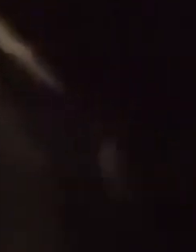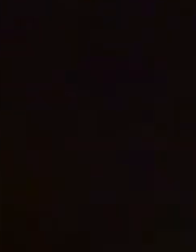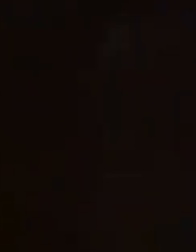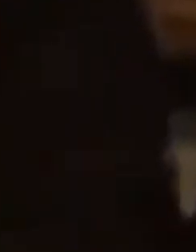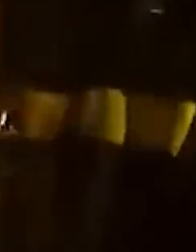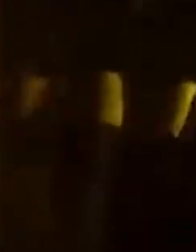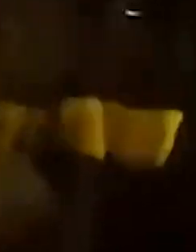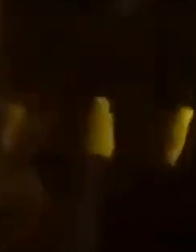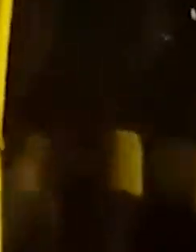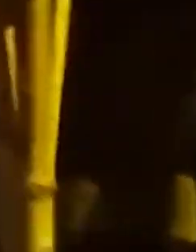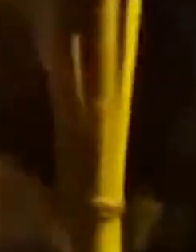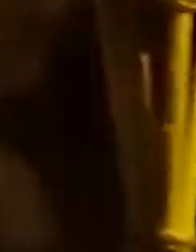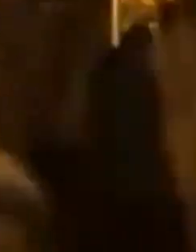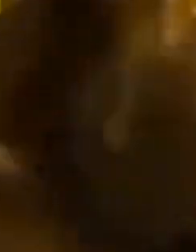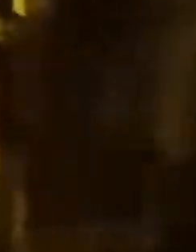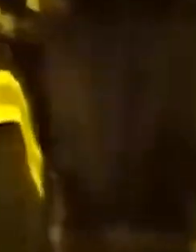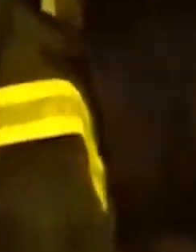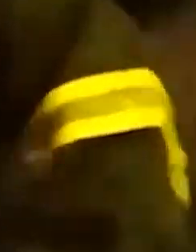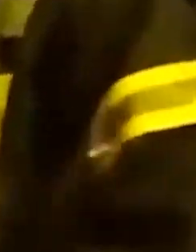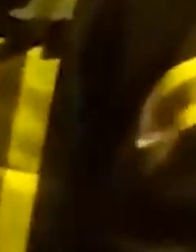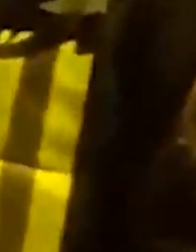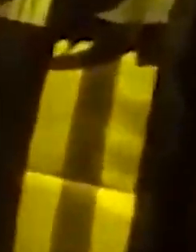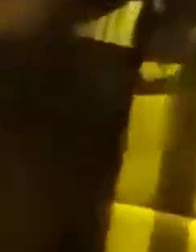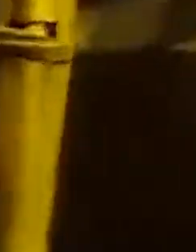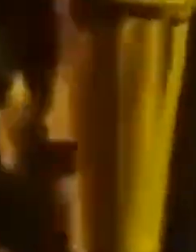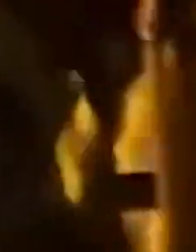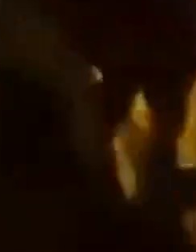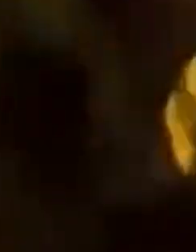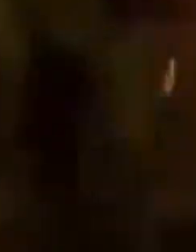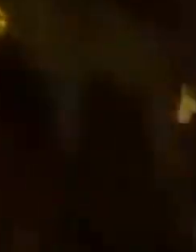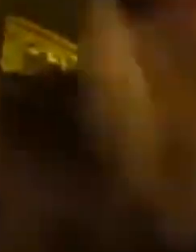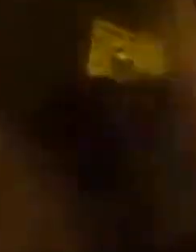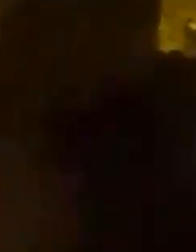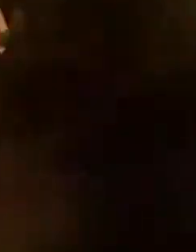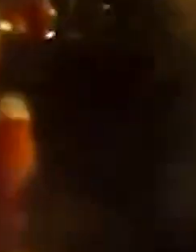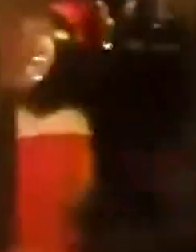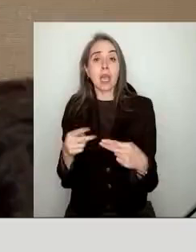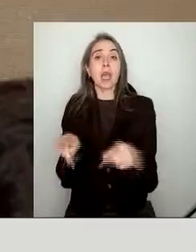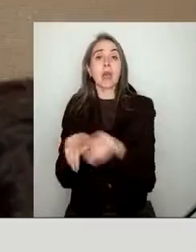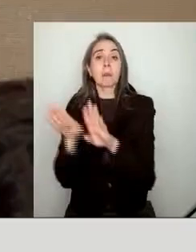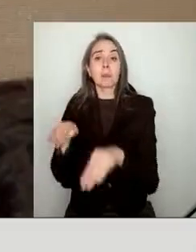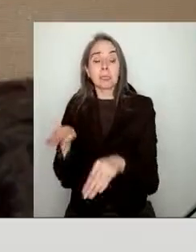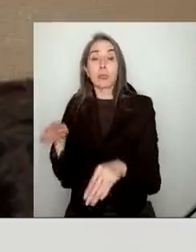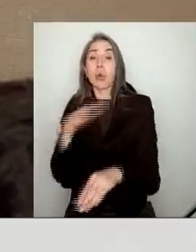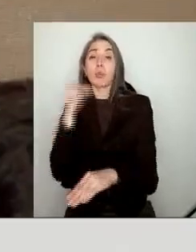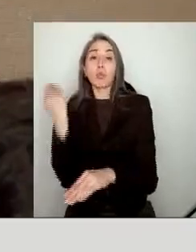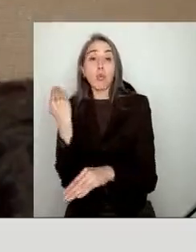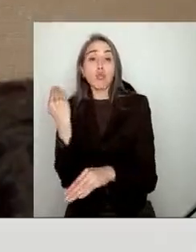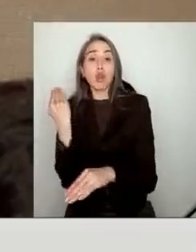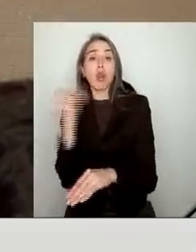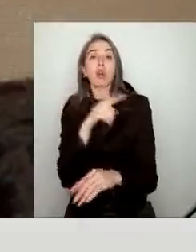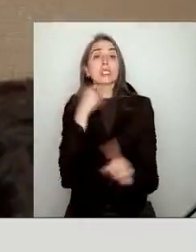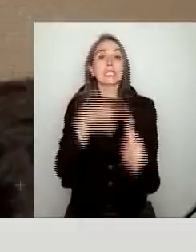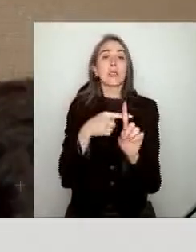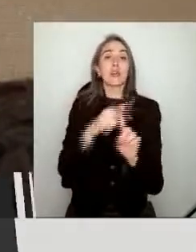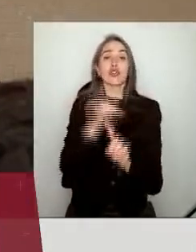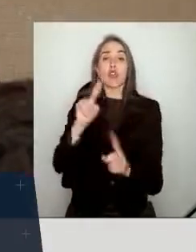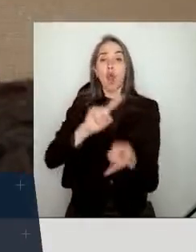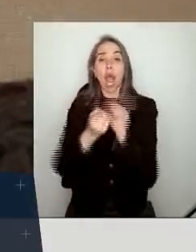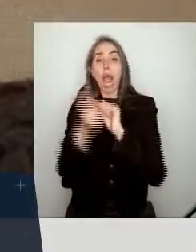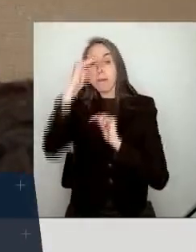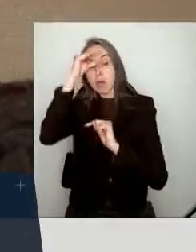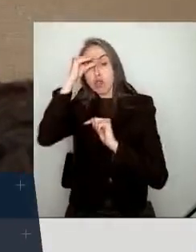hacen la diferencia explicó el autor de la iniciativa Francisco pulgar quien recordó la historia de esta tradición son estos pequeños gestos son estas